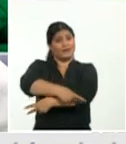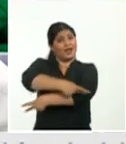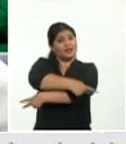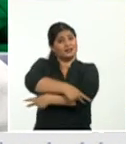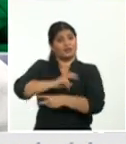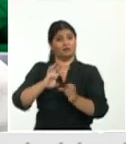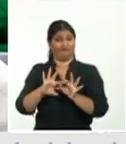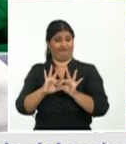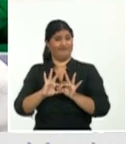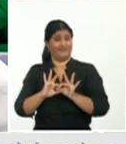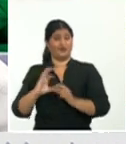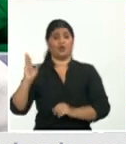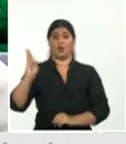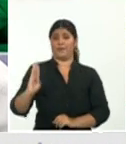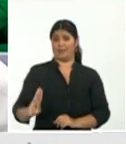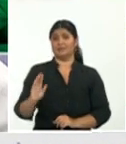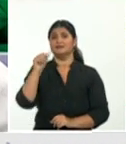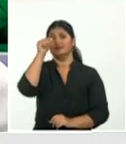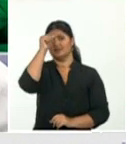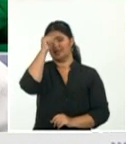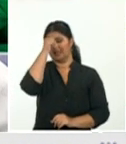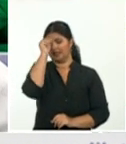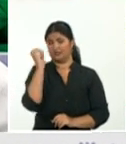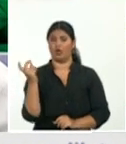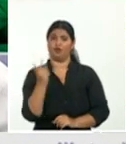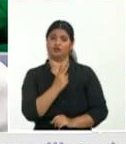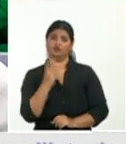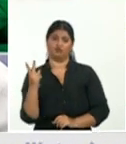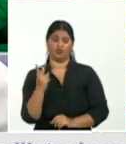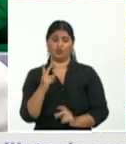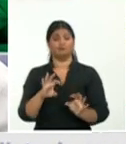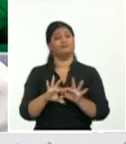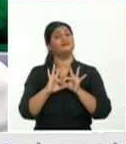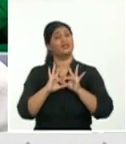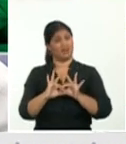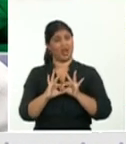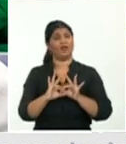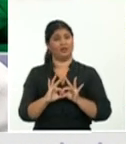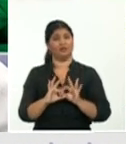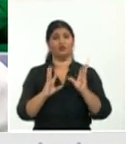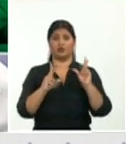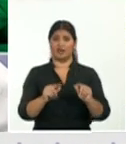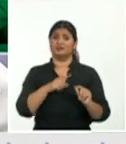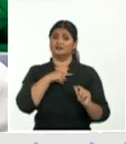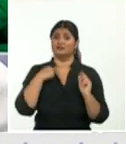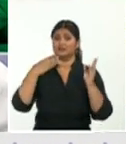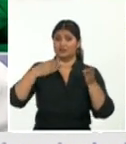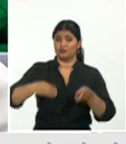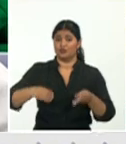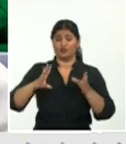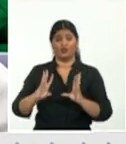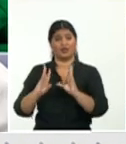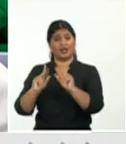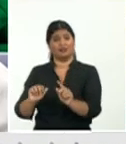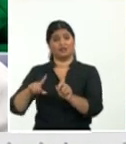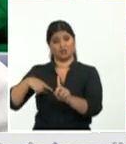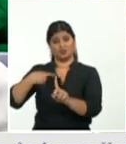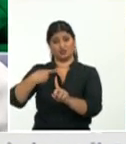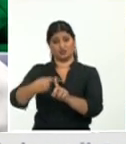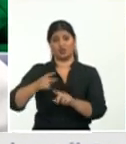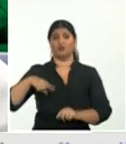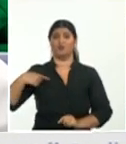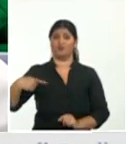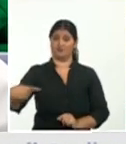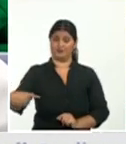casos y el número de fallecidos que se confirman y que fallecen diariamente en el mundo. Esta